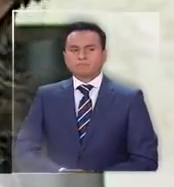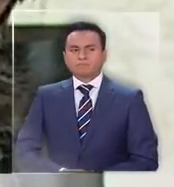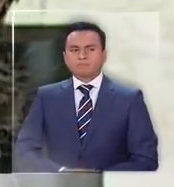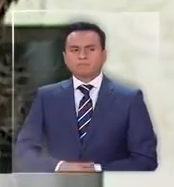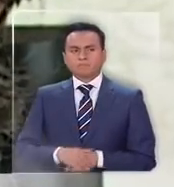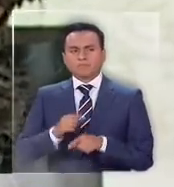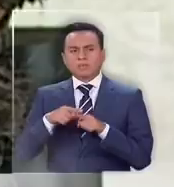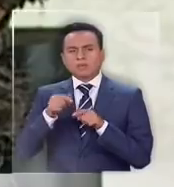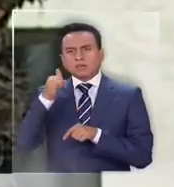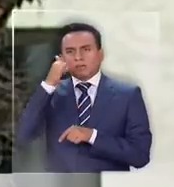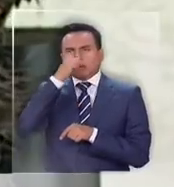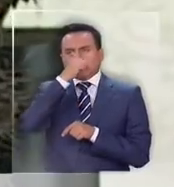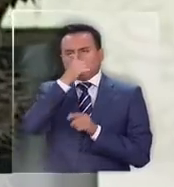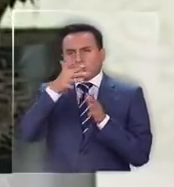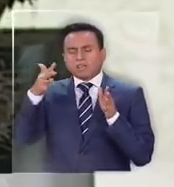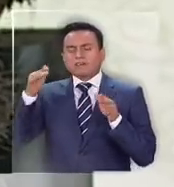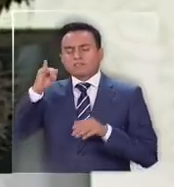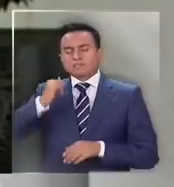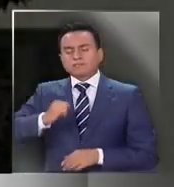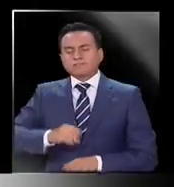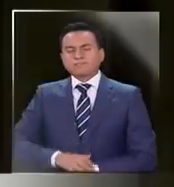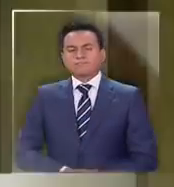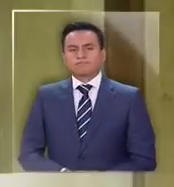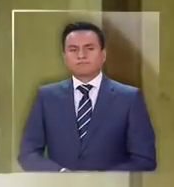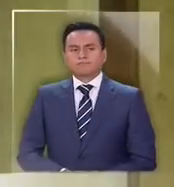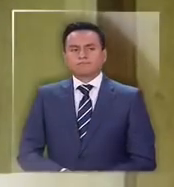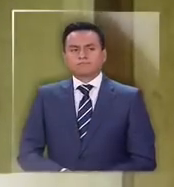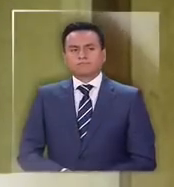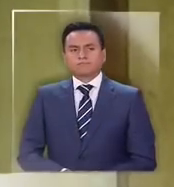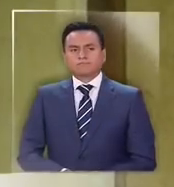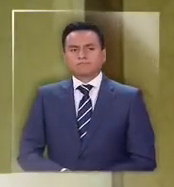de la manera esporádica, sí.